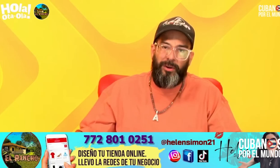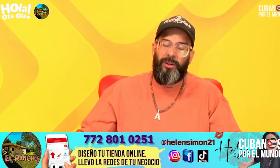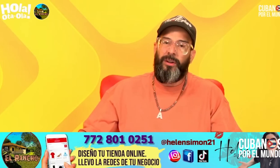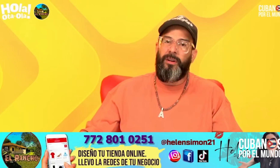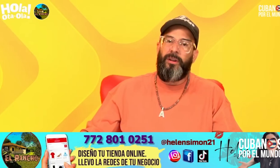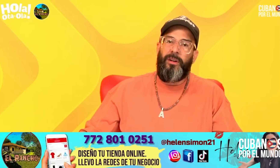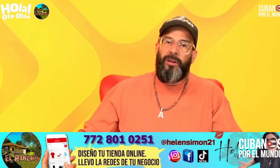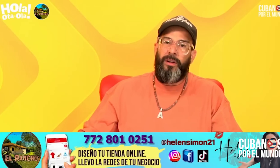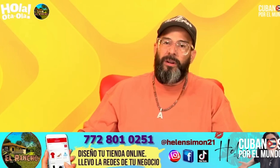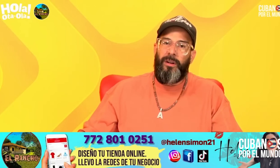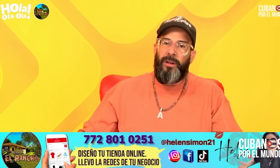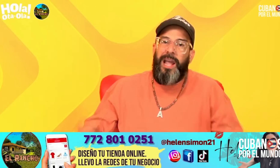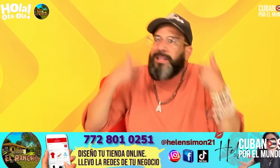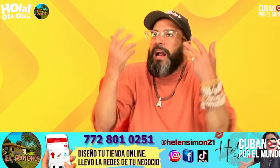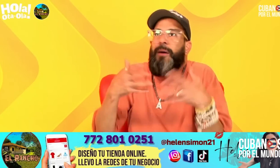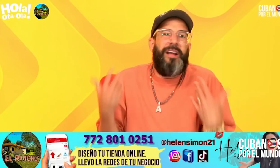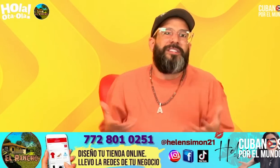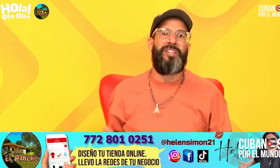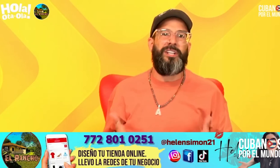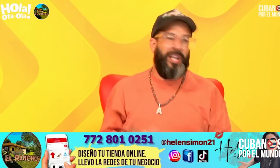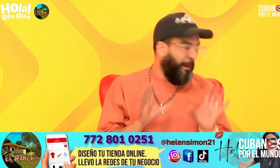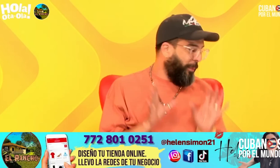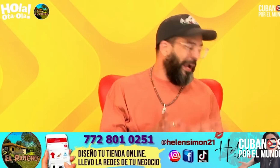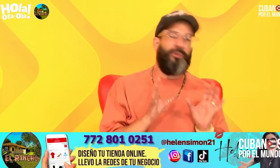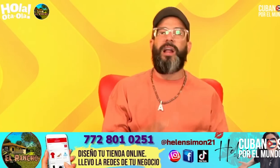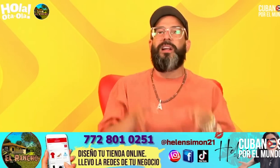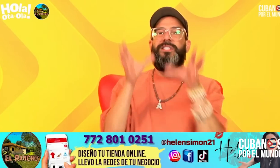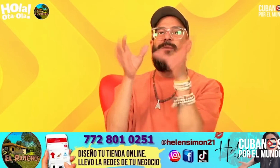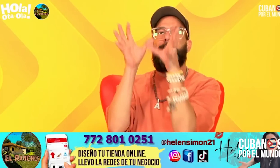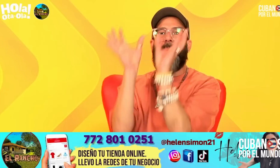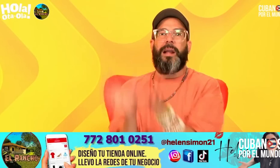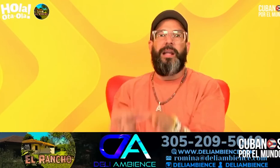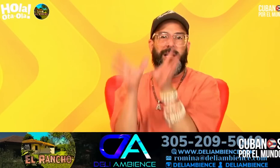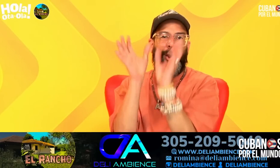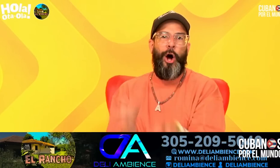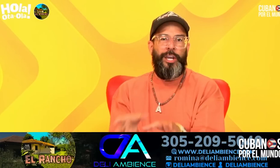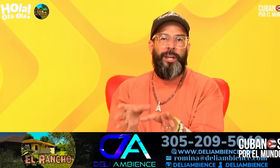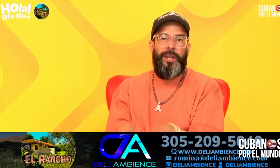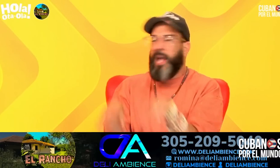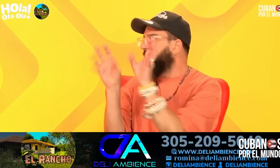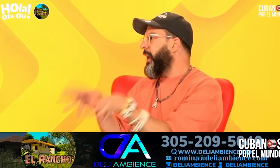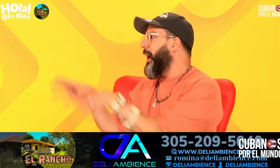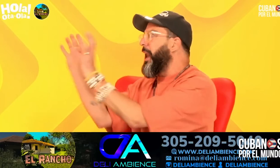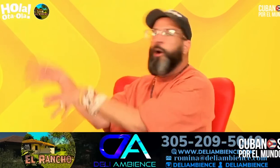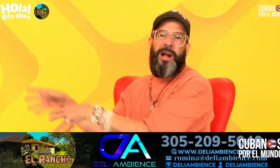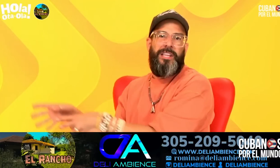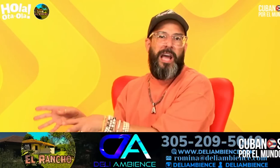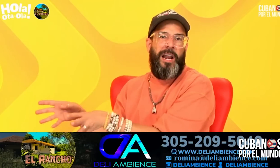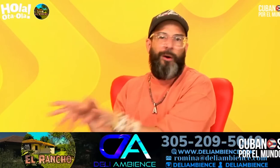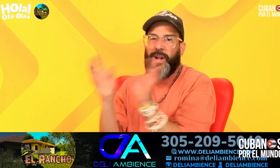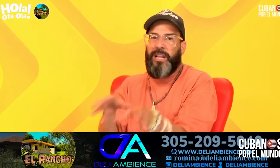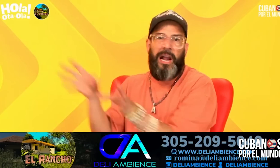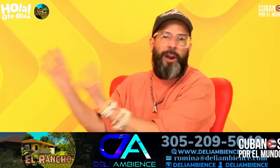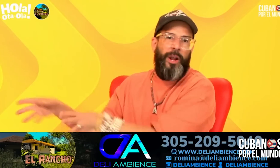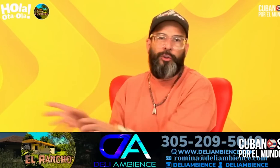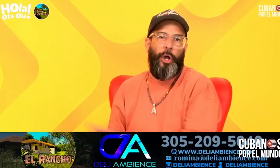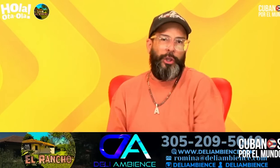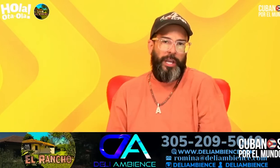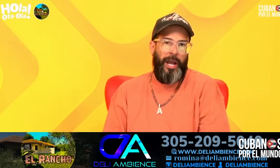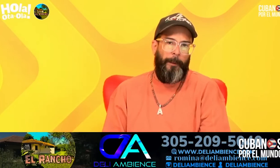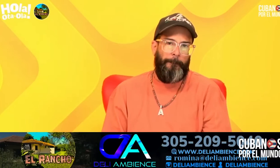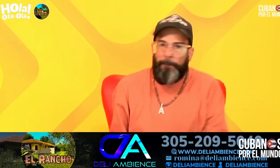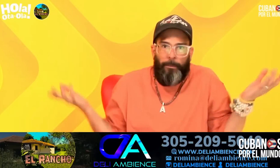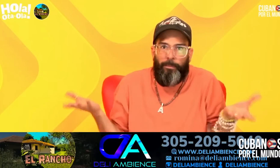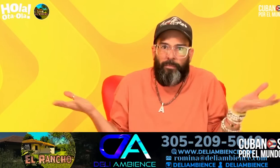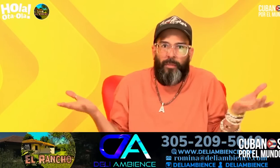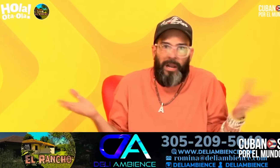caballero. ¿Qué traba existe después que usted recibe el paquete hoy, entregarlo mañana o entregarlo en